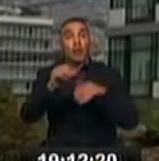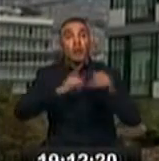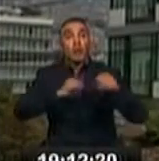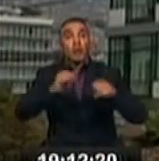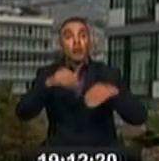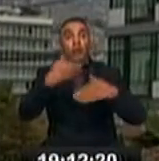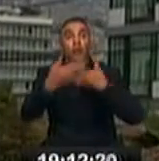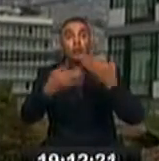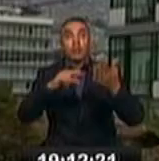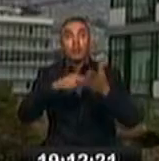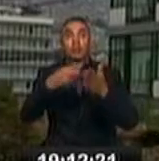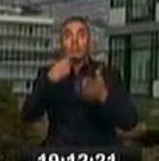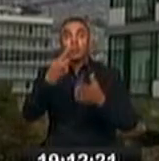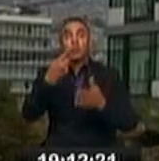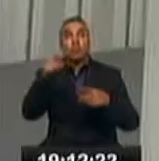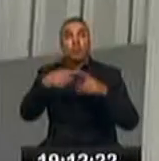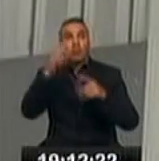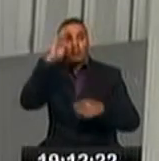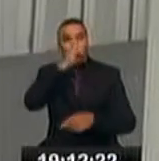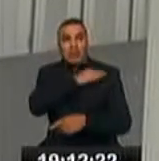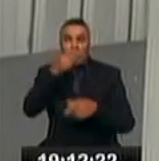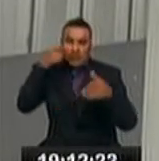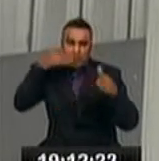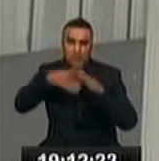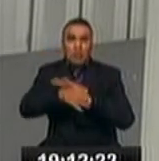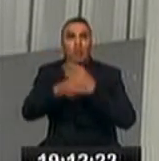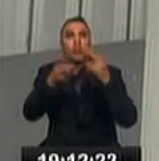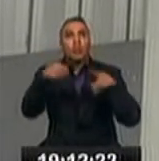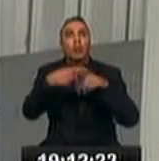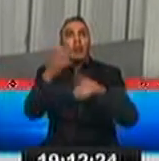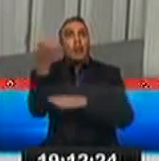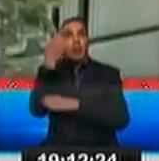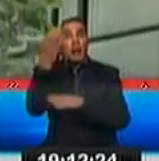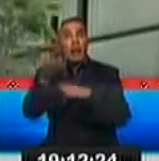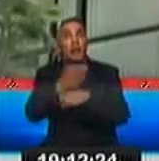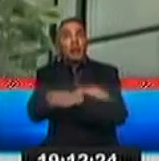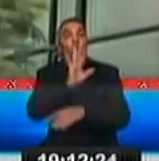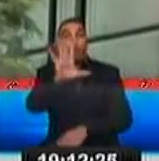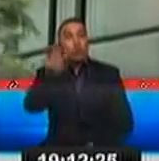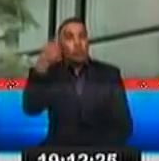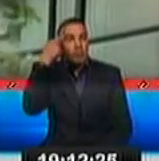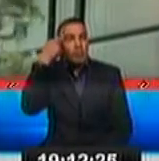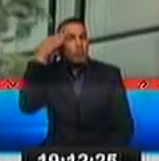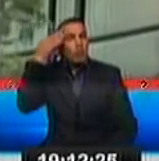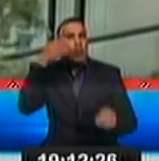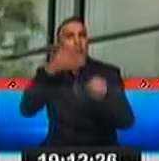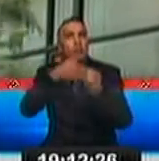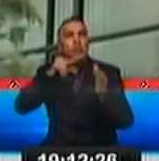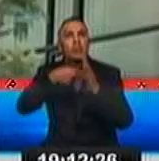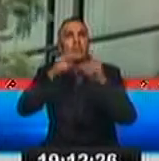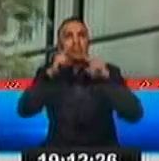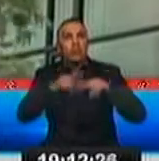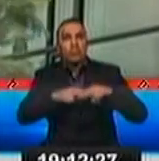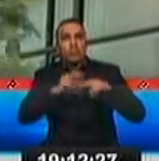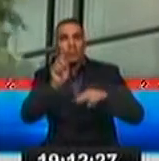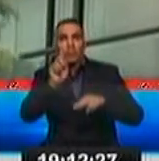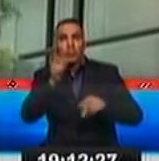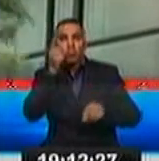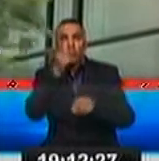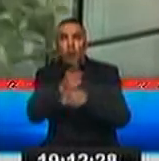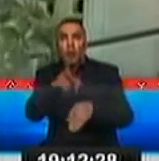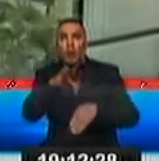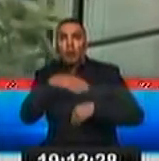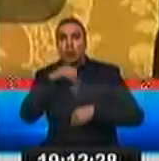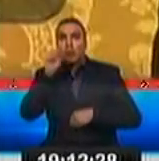de declaratoria de estados de excepción y de emergencia durante su gobierno. El objetivo es verificar el cumplimiento de las